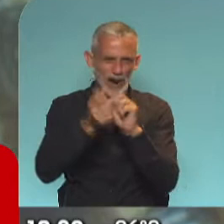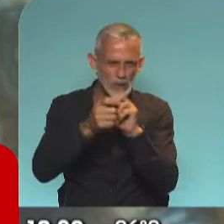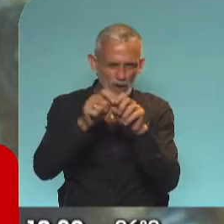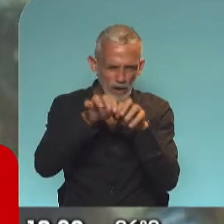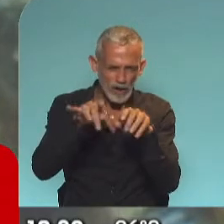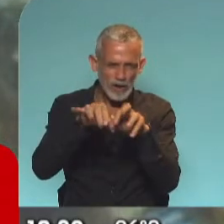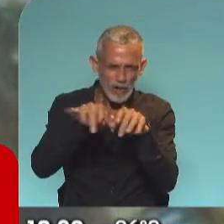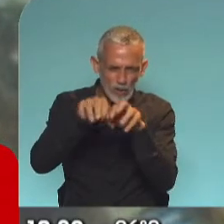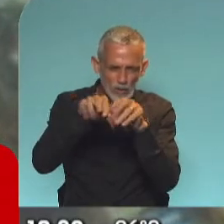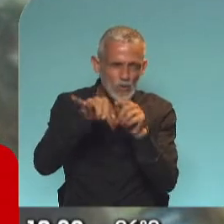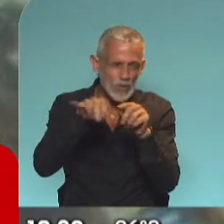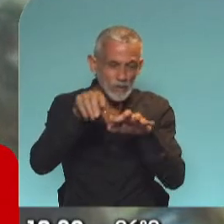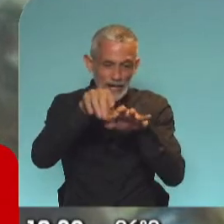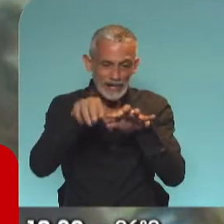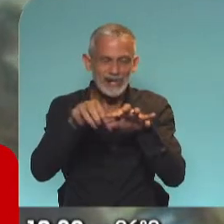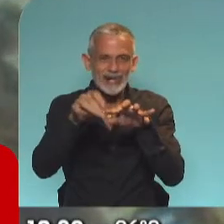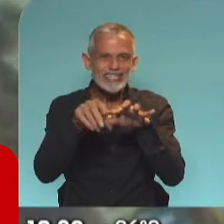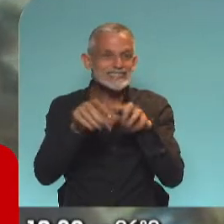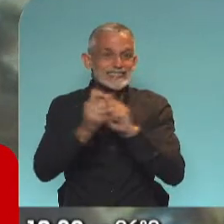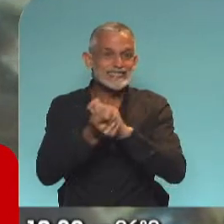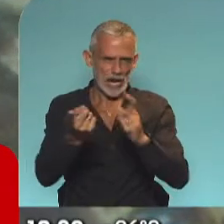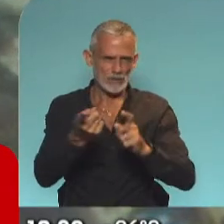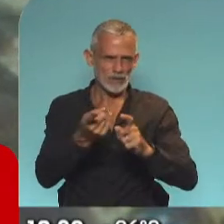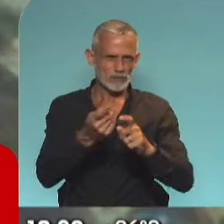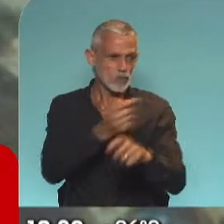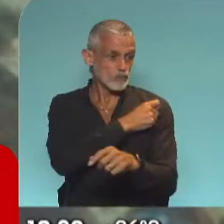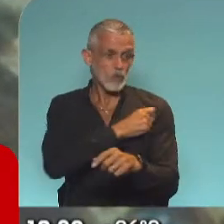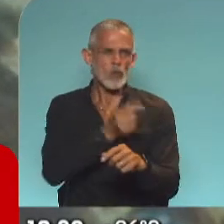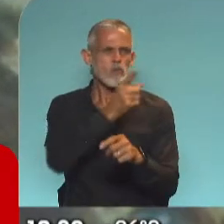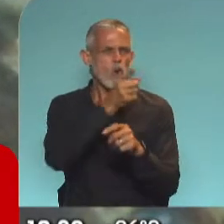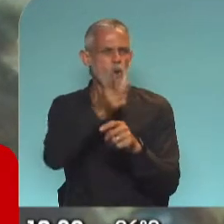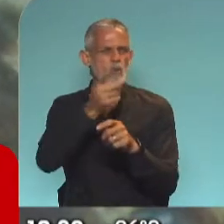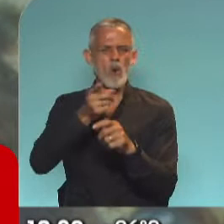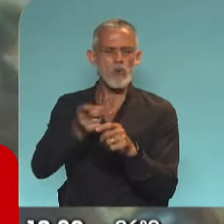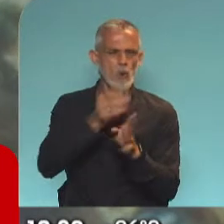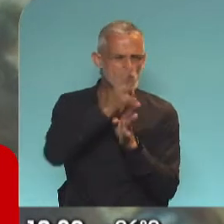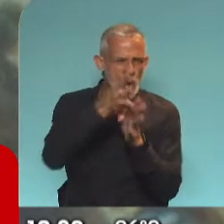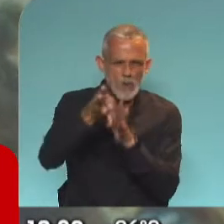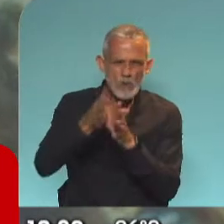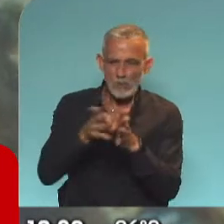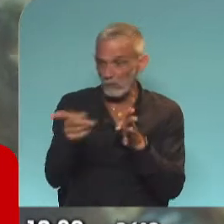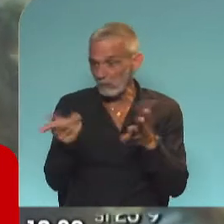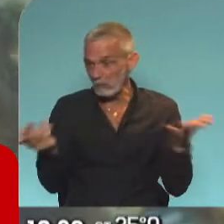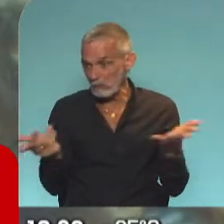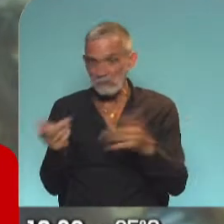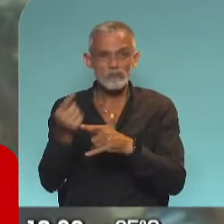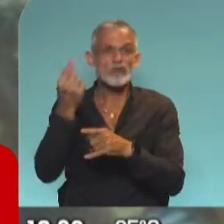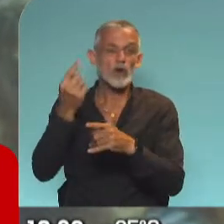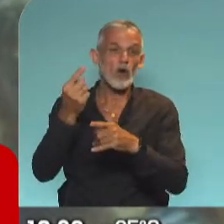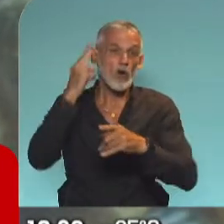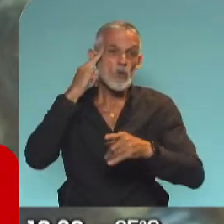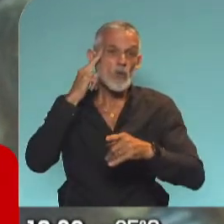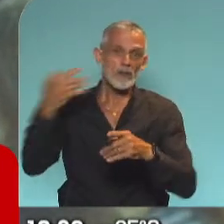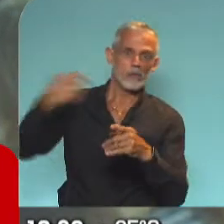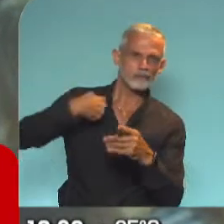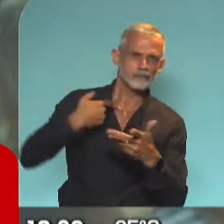le cambia a 10, ¿sí? Actúa contra las otras 90 y forma anticuerpos contra la espiga. Gana el partido, digamos, sí, para que se entienda